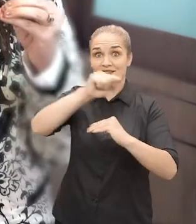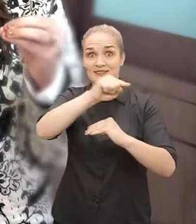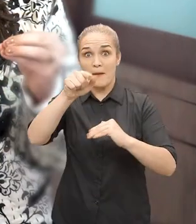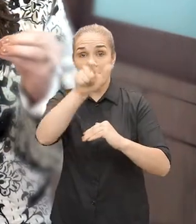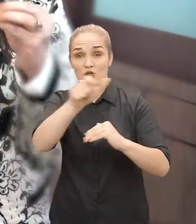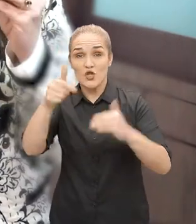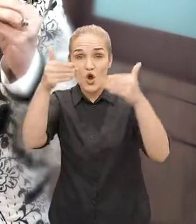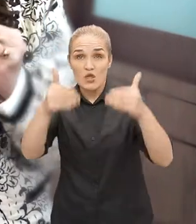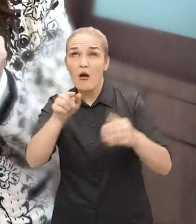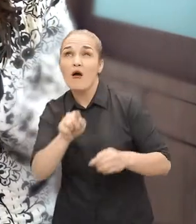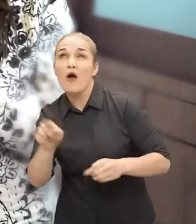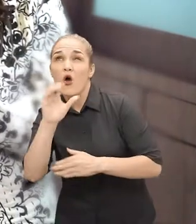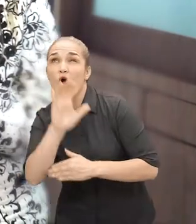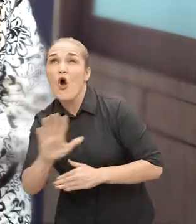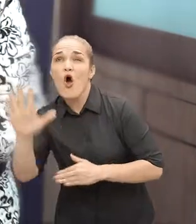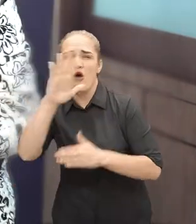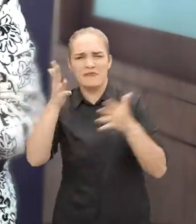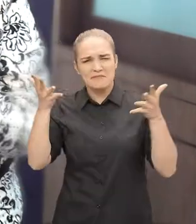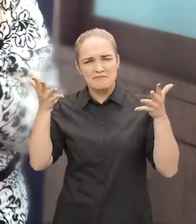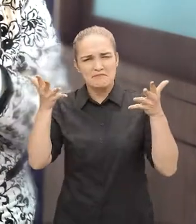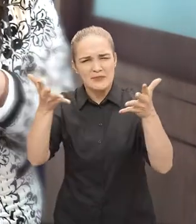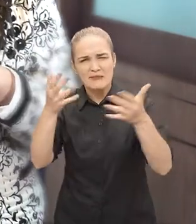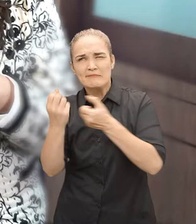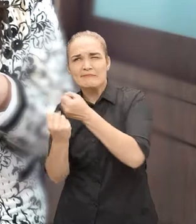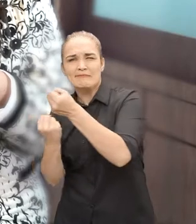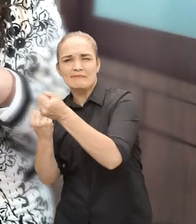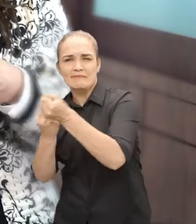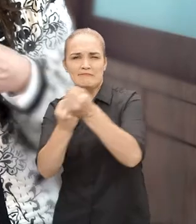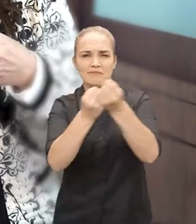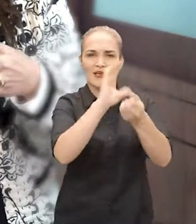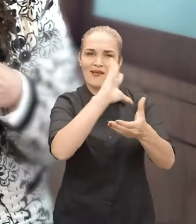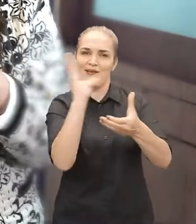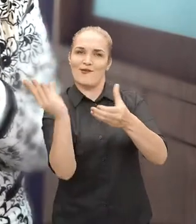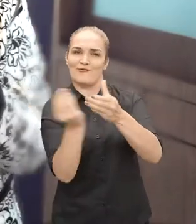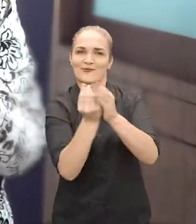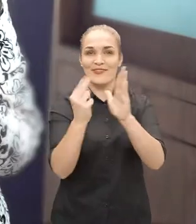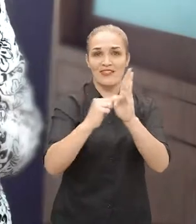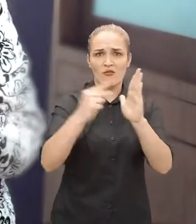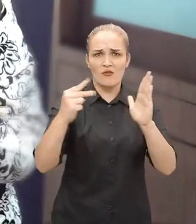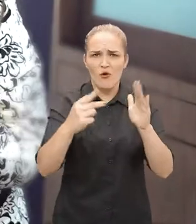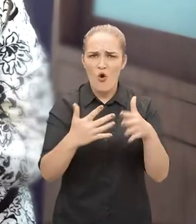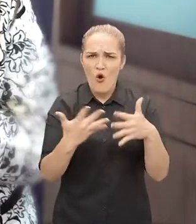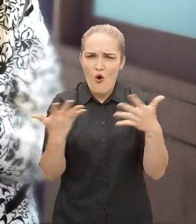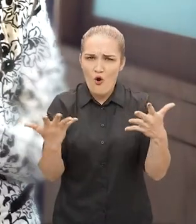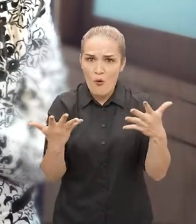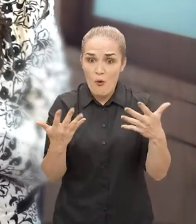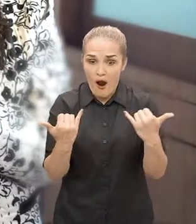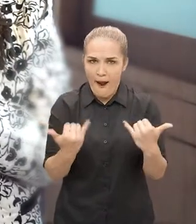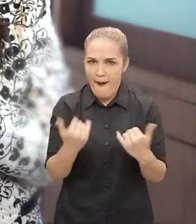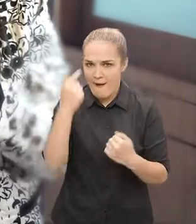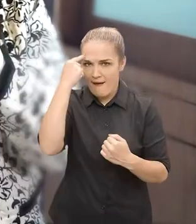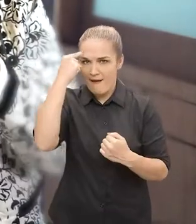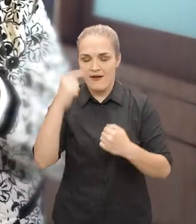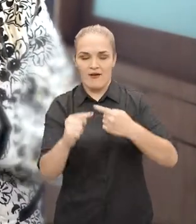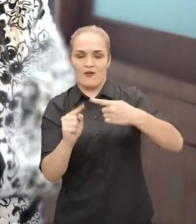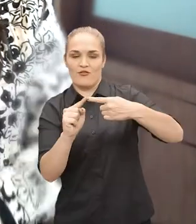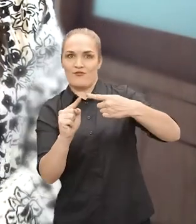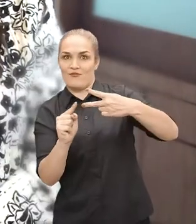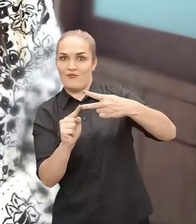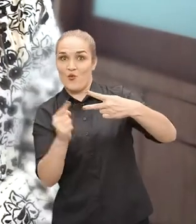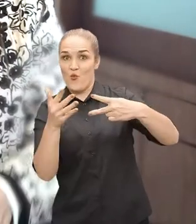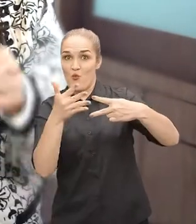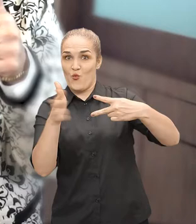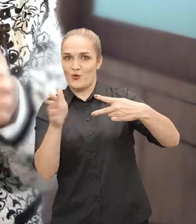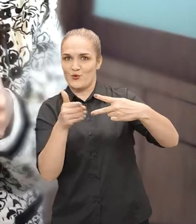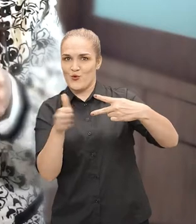de todas las regiones del país. Este año formaremos a los ciudadanos a través de dos